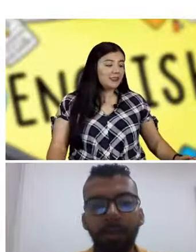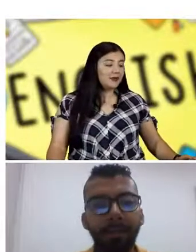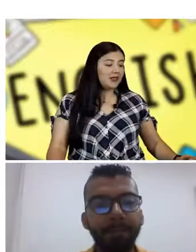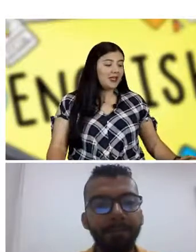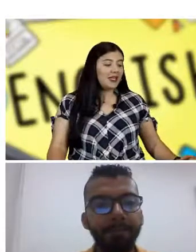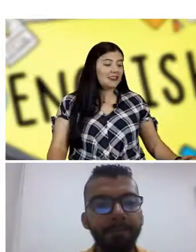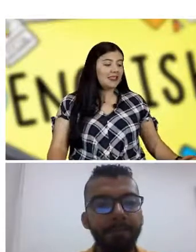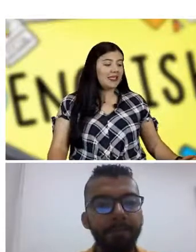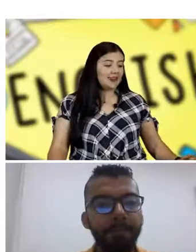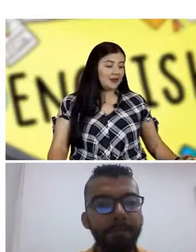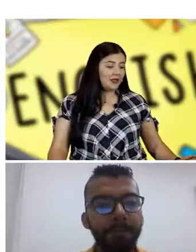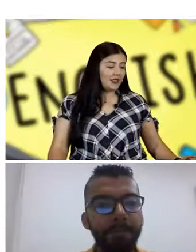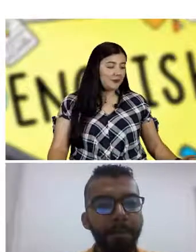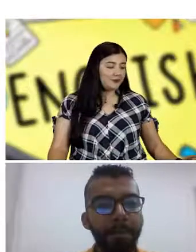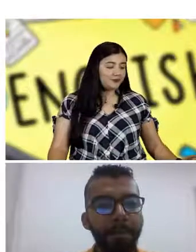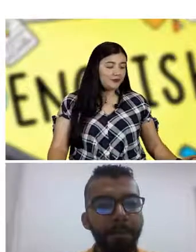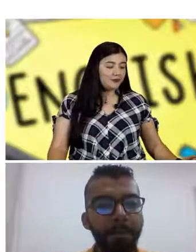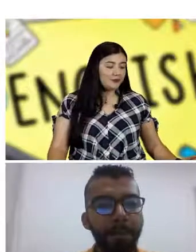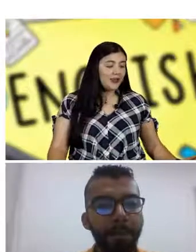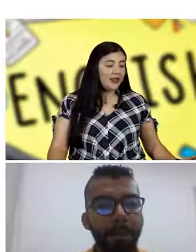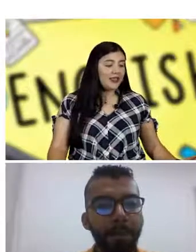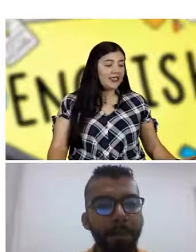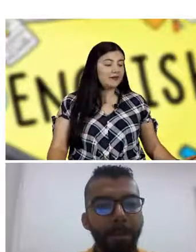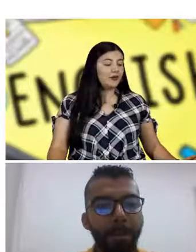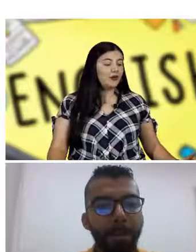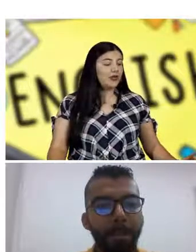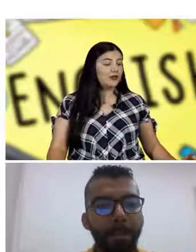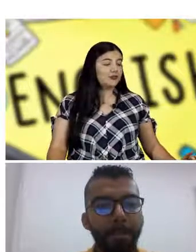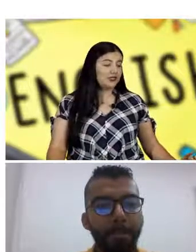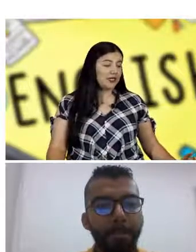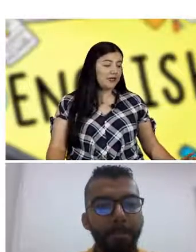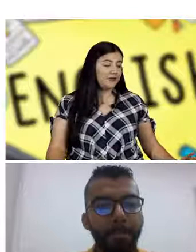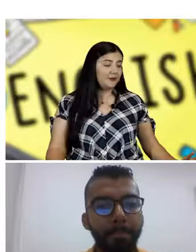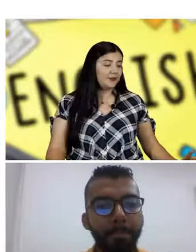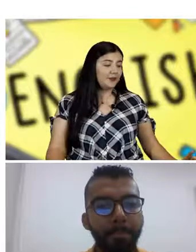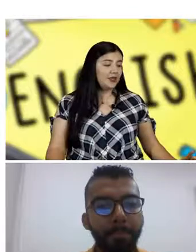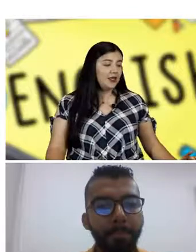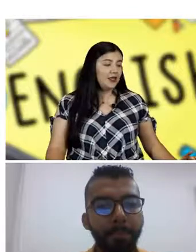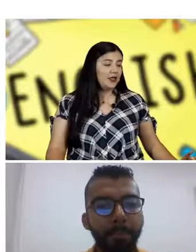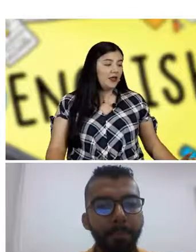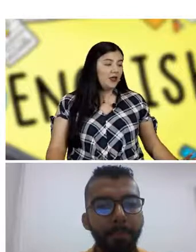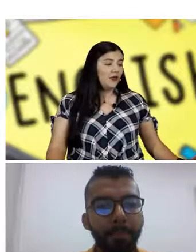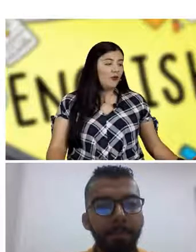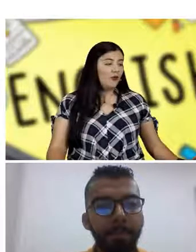los voy a explicar de la siguiente manera. Les voy a mostrar